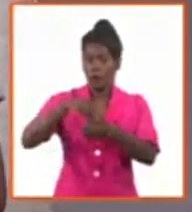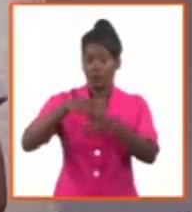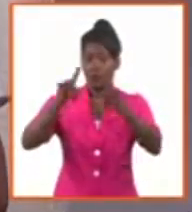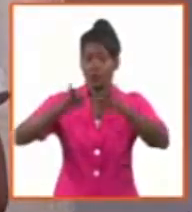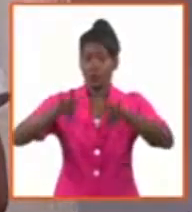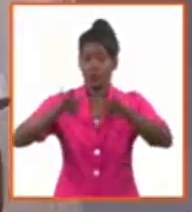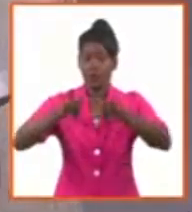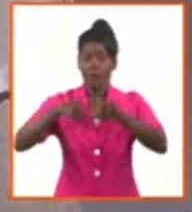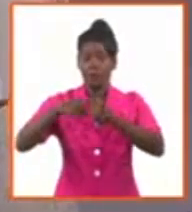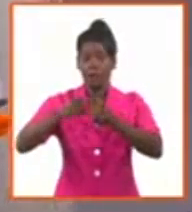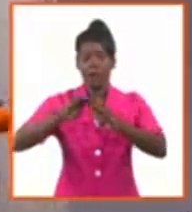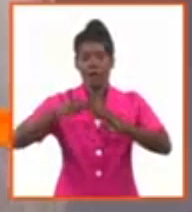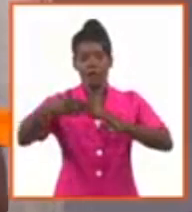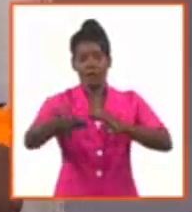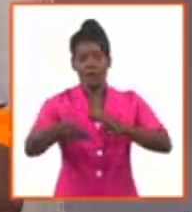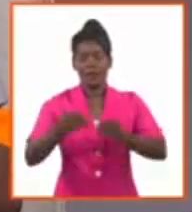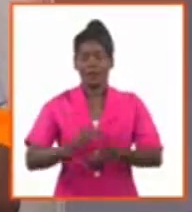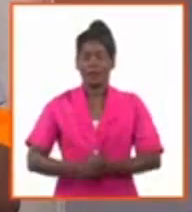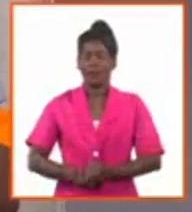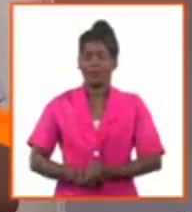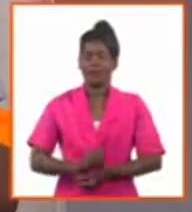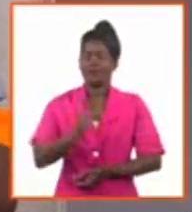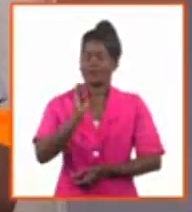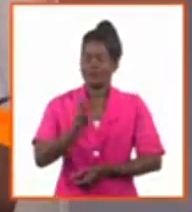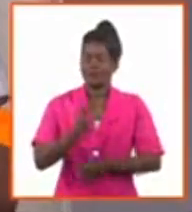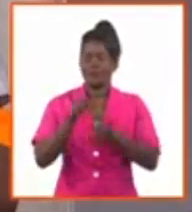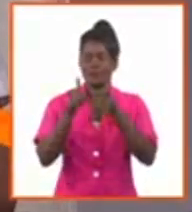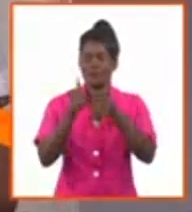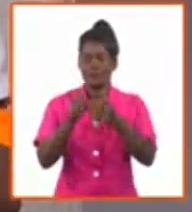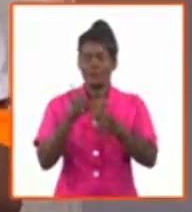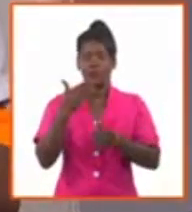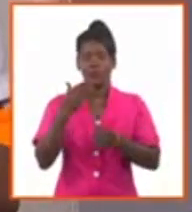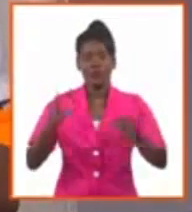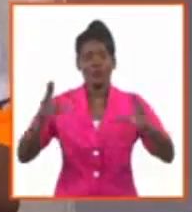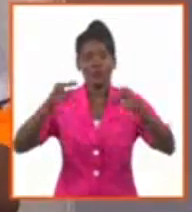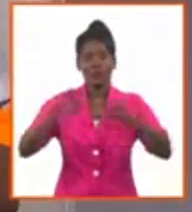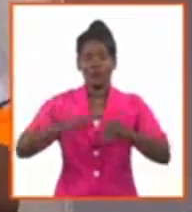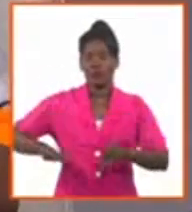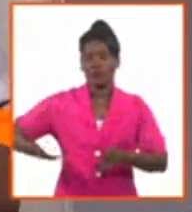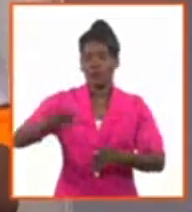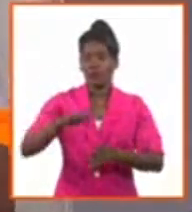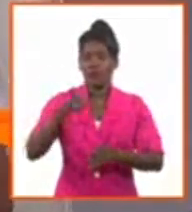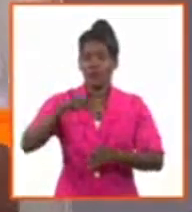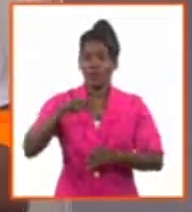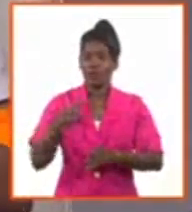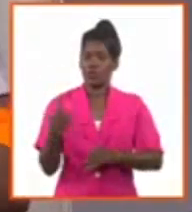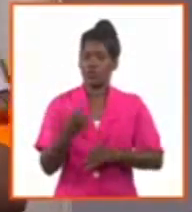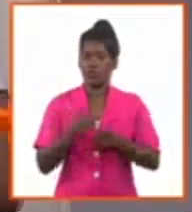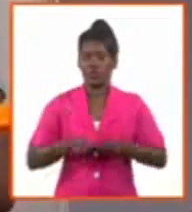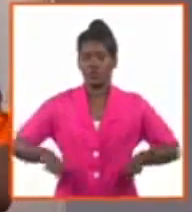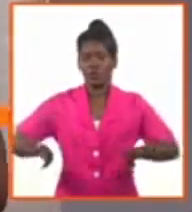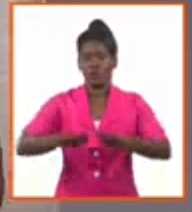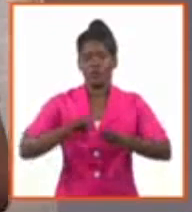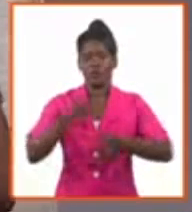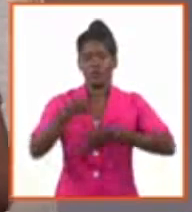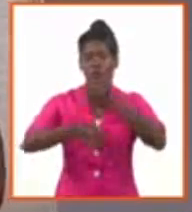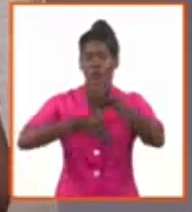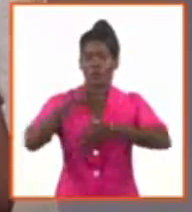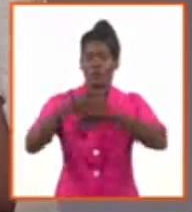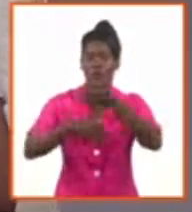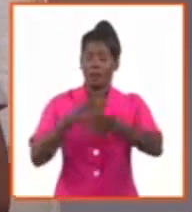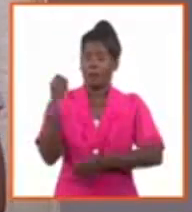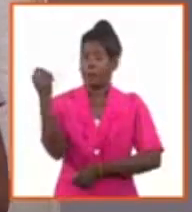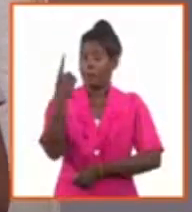Bueno, las buenas noches también para todas y todos. El agradecimiento por el espacio a la Federación Estudiantil Universitaria acá en la Mesa Redonda.